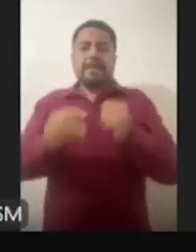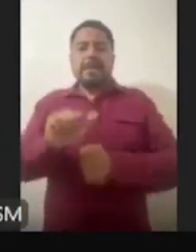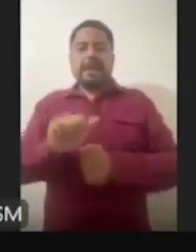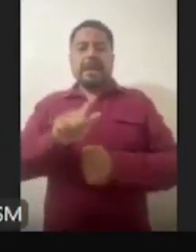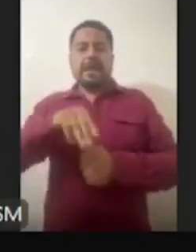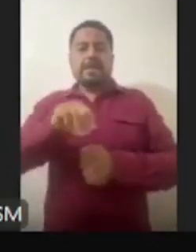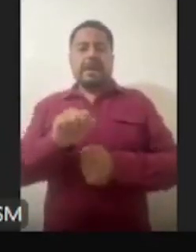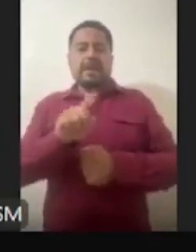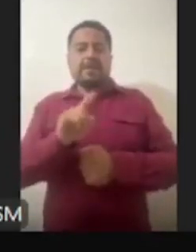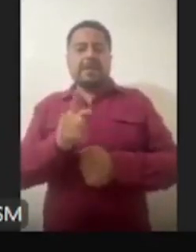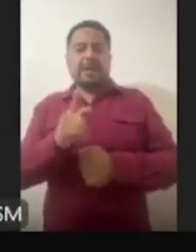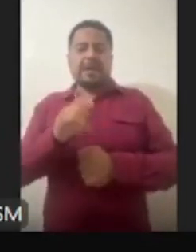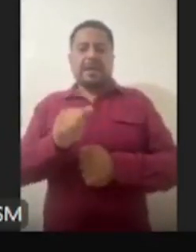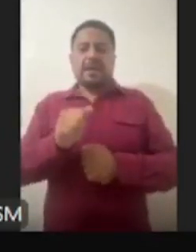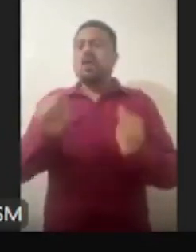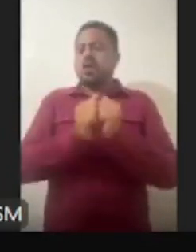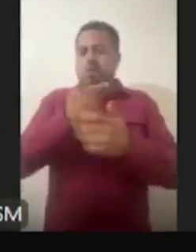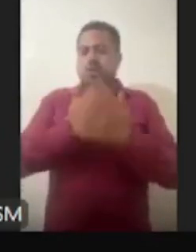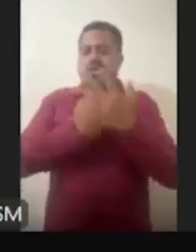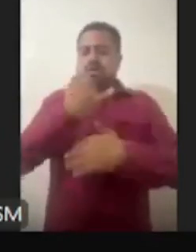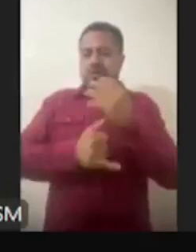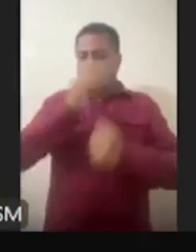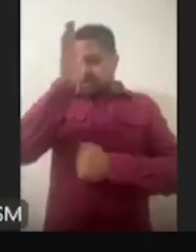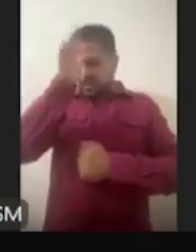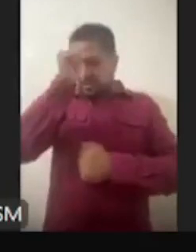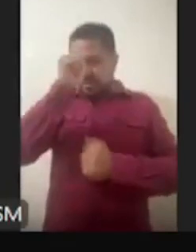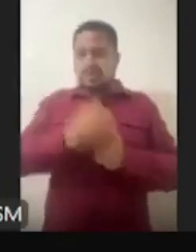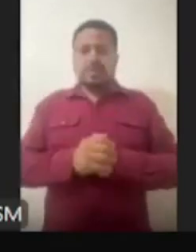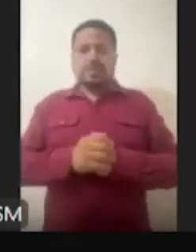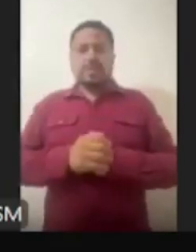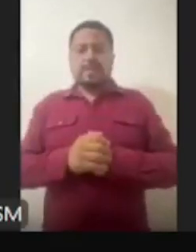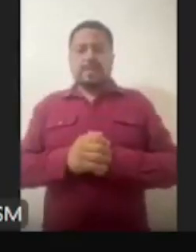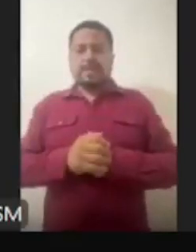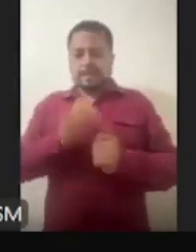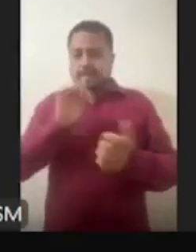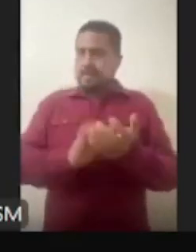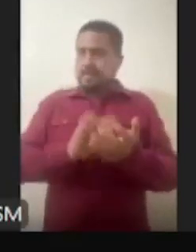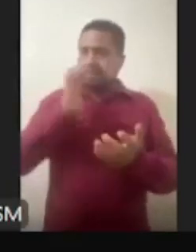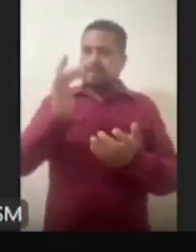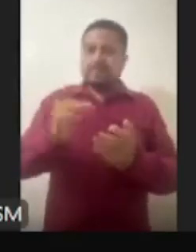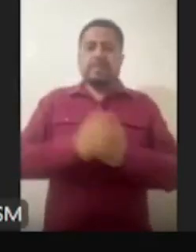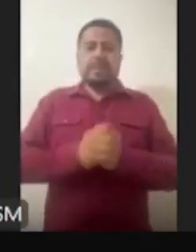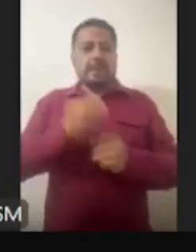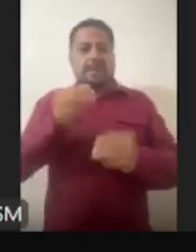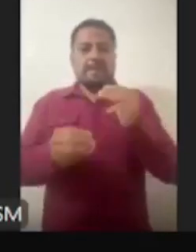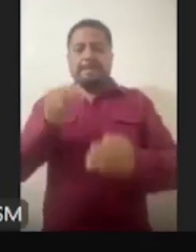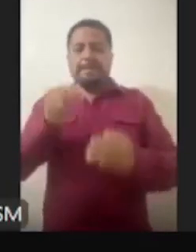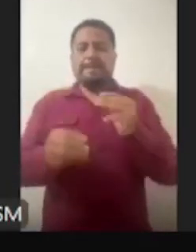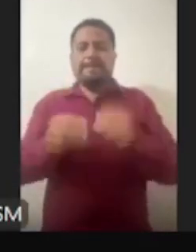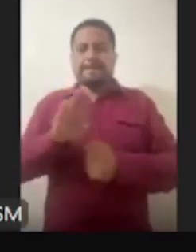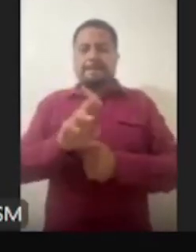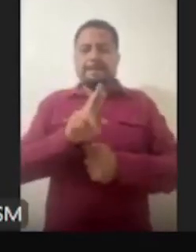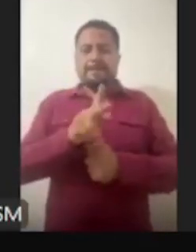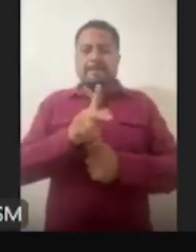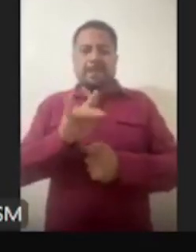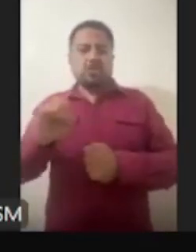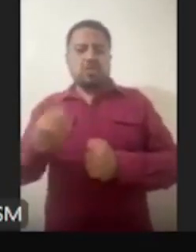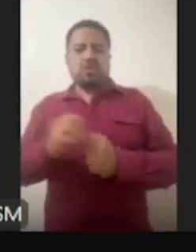Alcaraz. Con los proyectos de acuerdo. Gracias, magistrada. Magistrada ponente y la Rosa Delgado Brito.